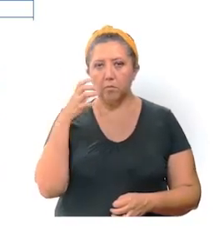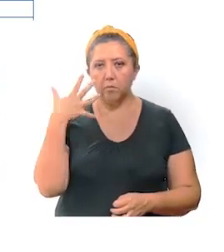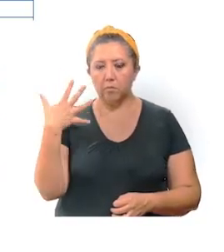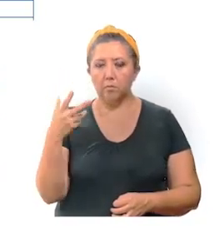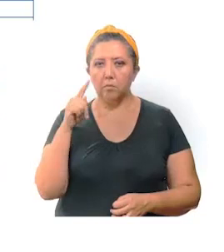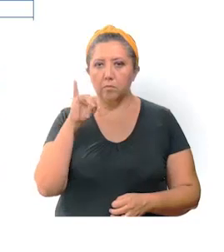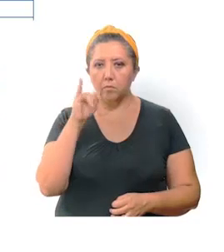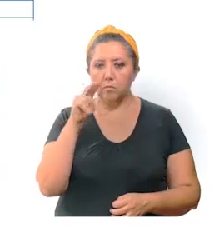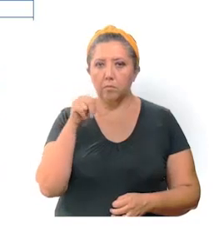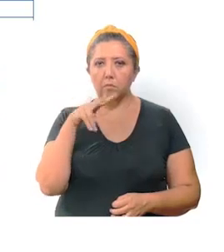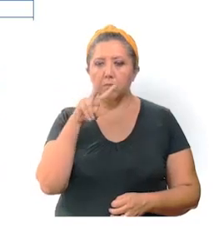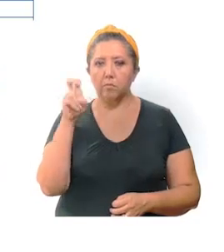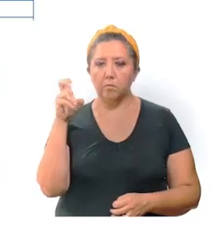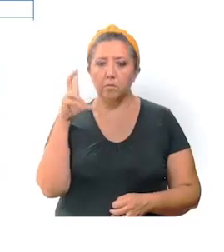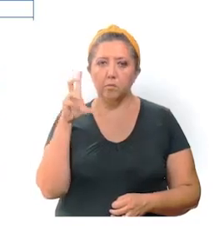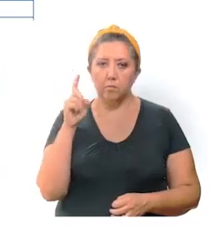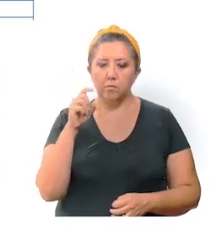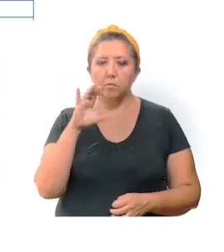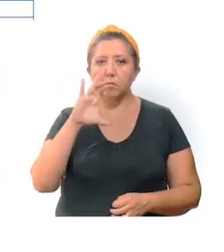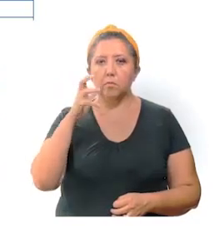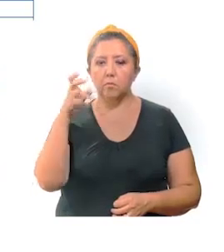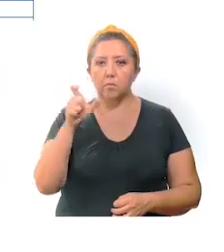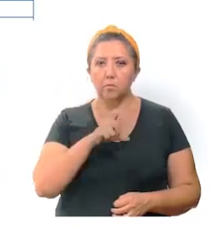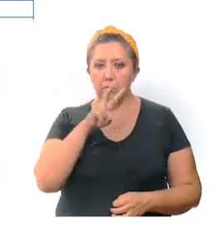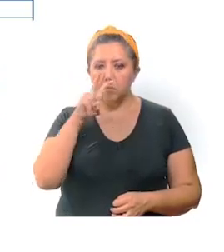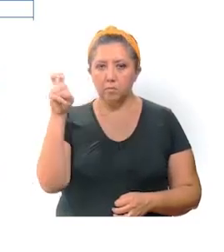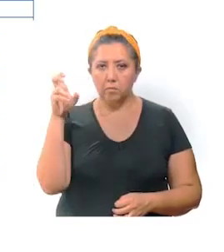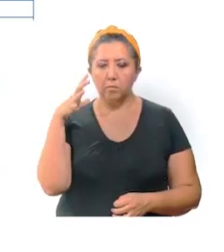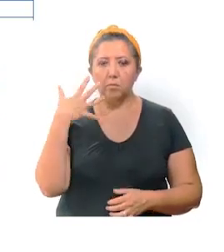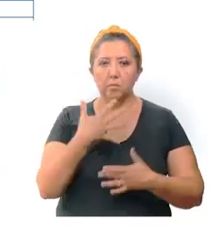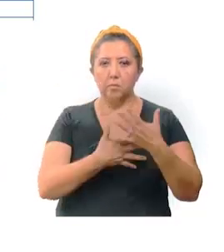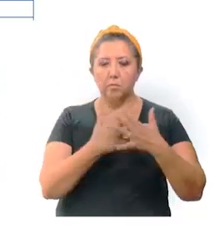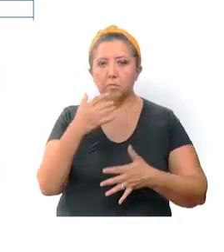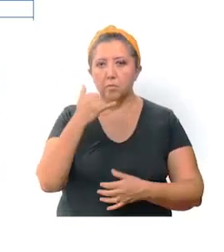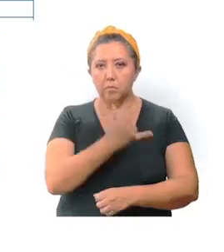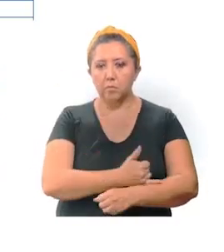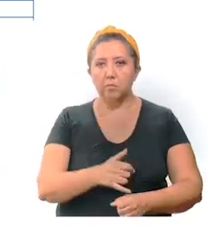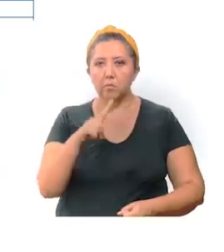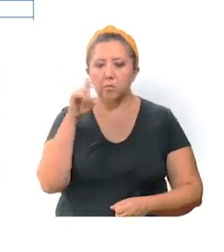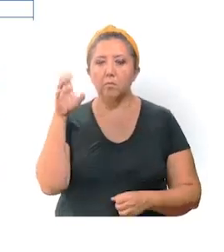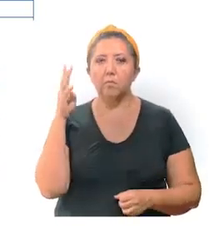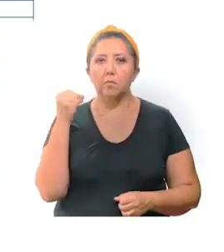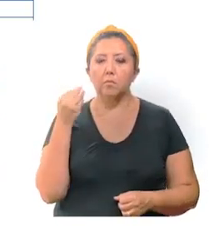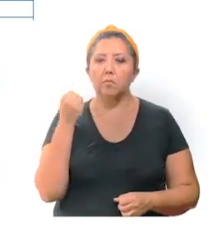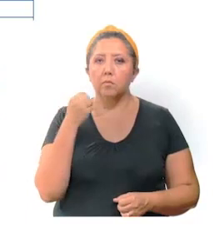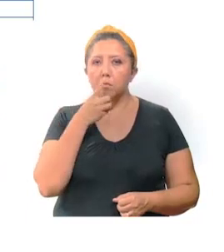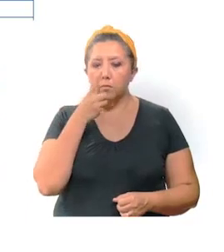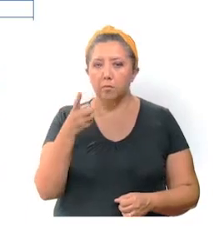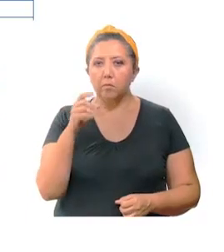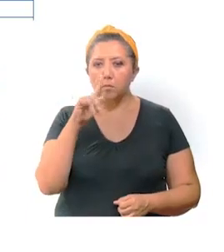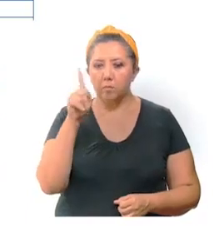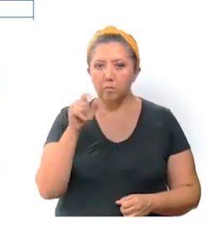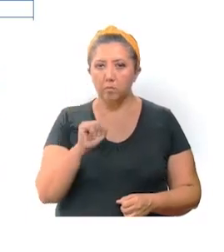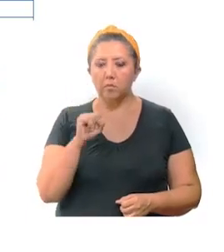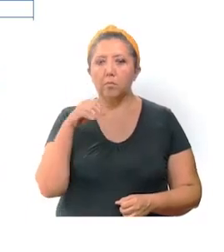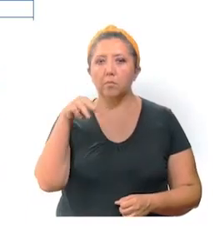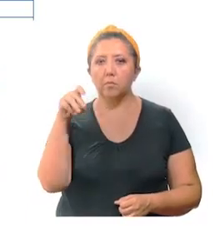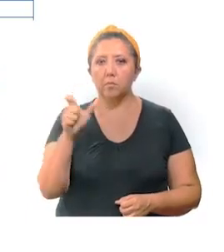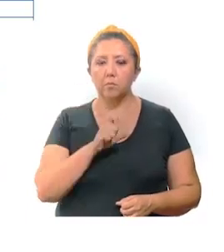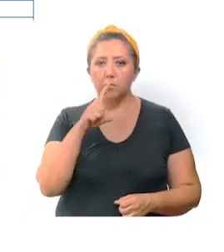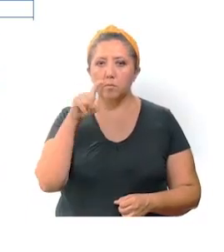Tinum 230, Chemash 215, Izamal 199, Buxots 171,